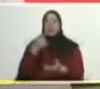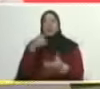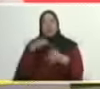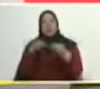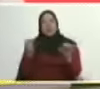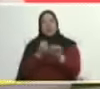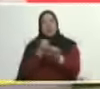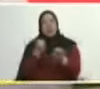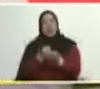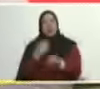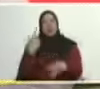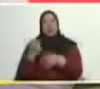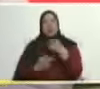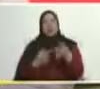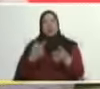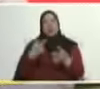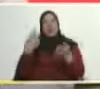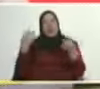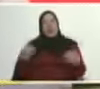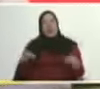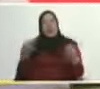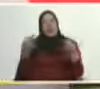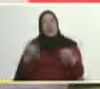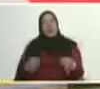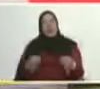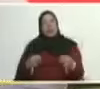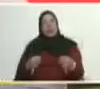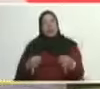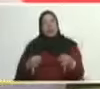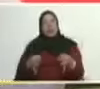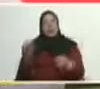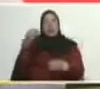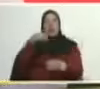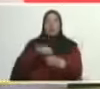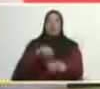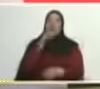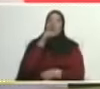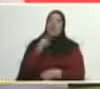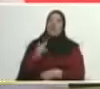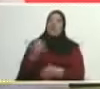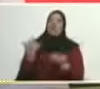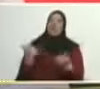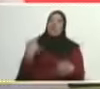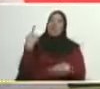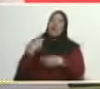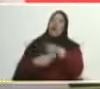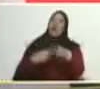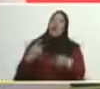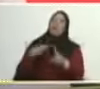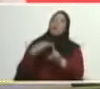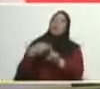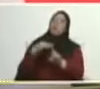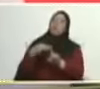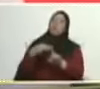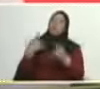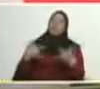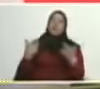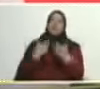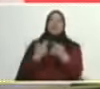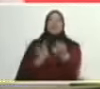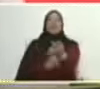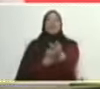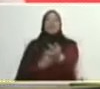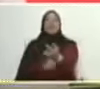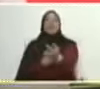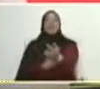soberanía sobre sus recursos naturales y frente a los intentos desestabilizadores. La hermana República de